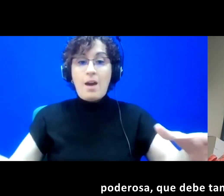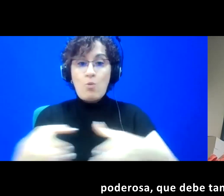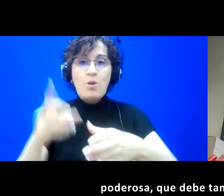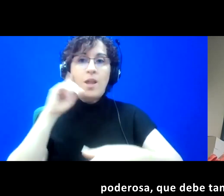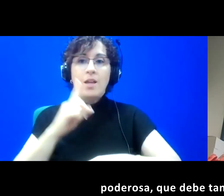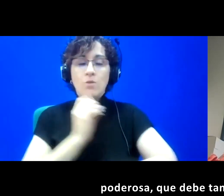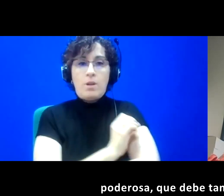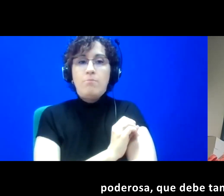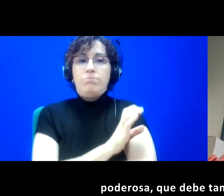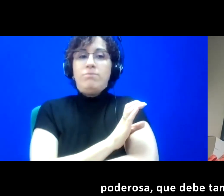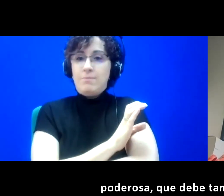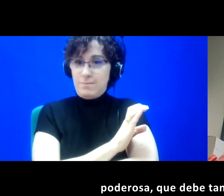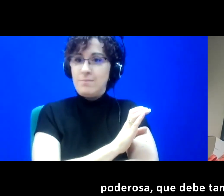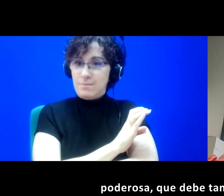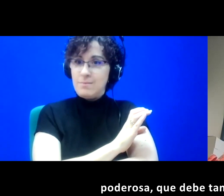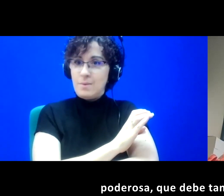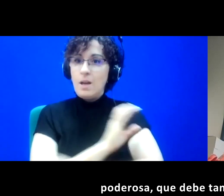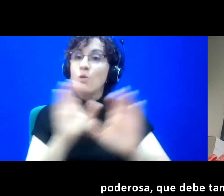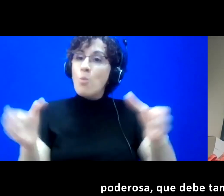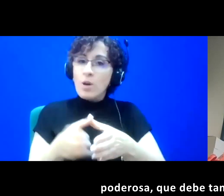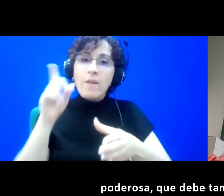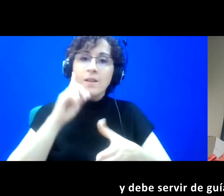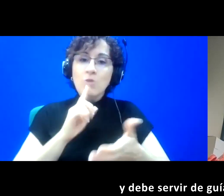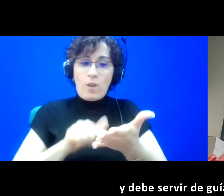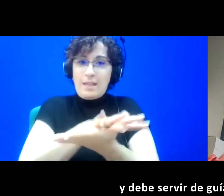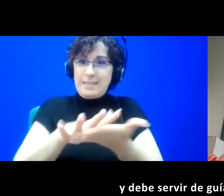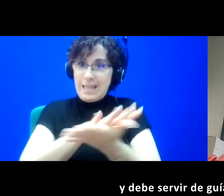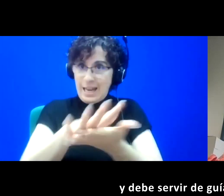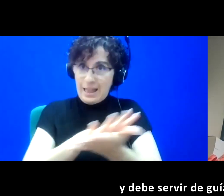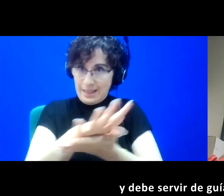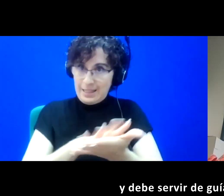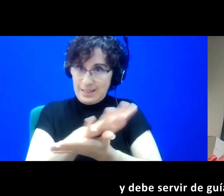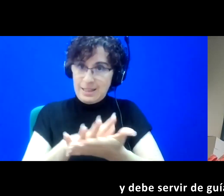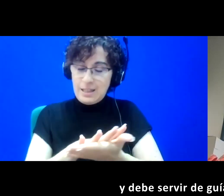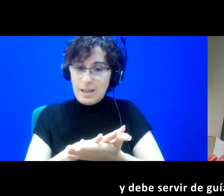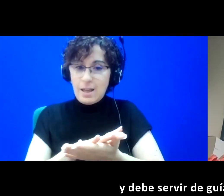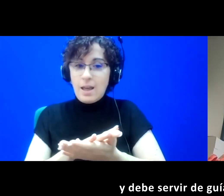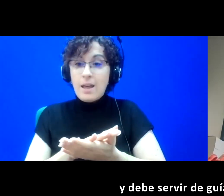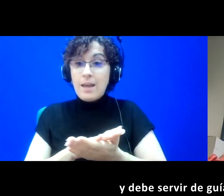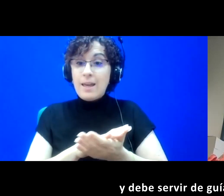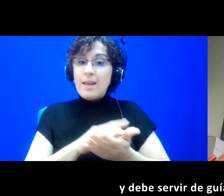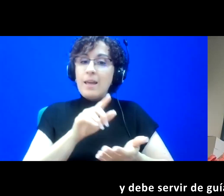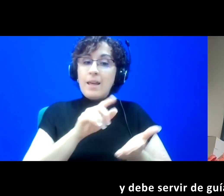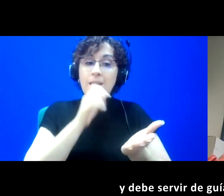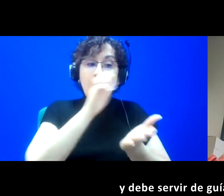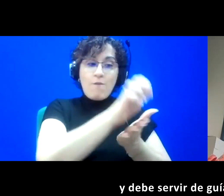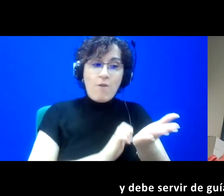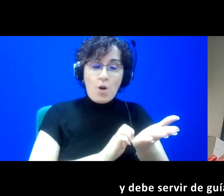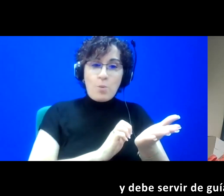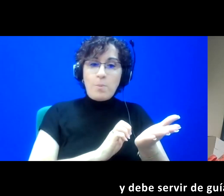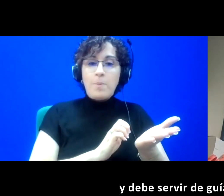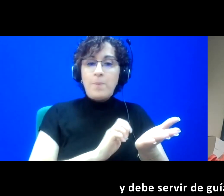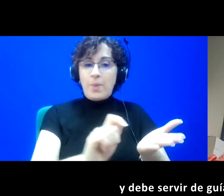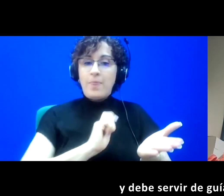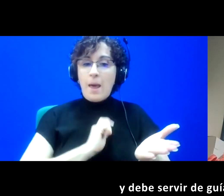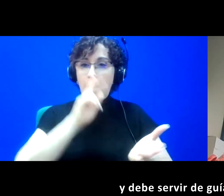sorda, signante, y debe servir de guía, en términos